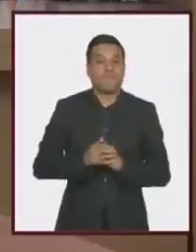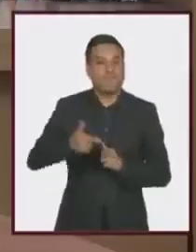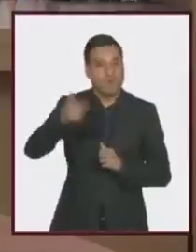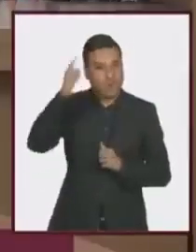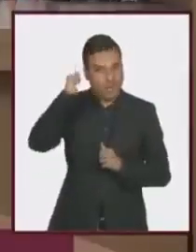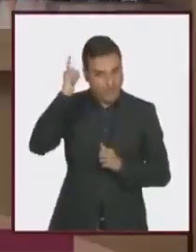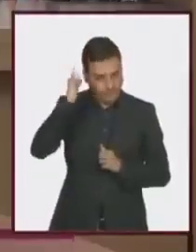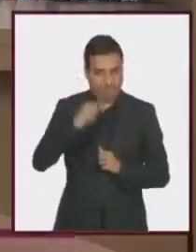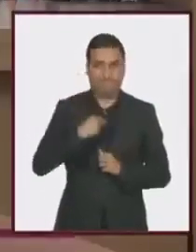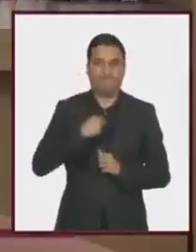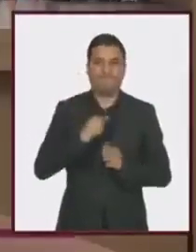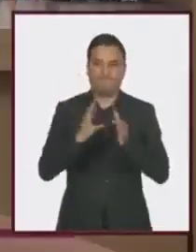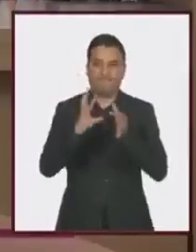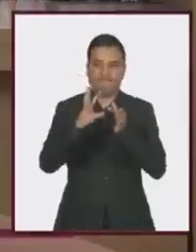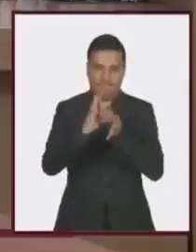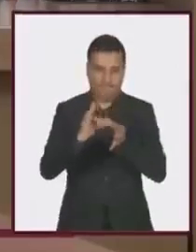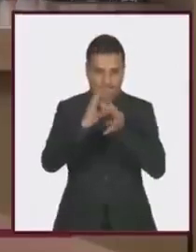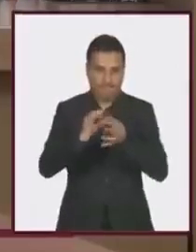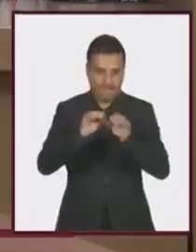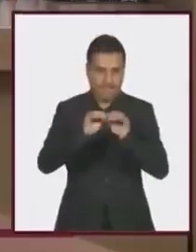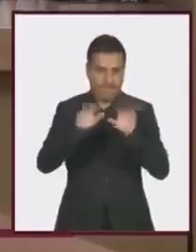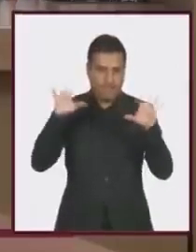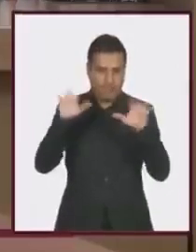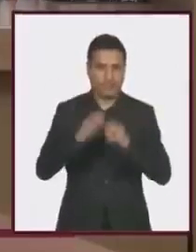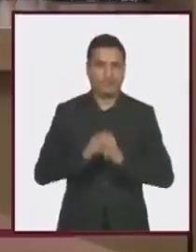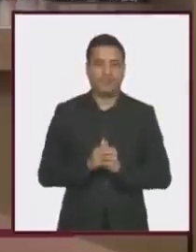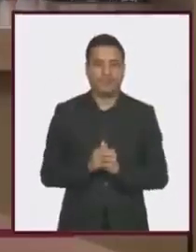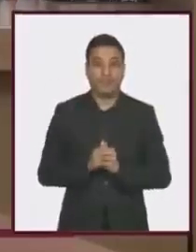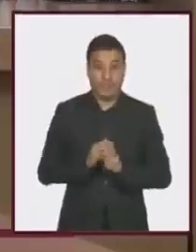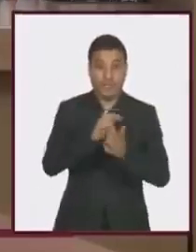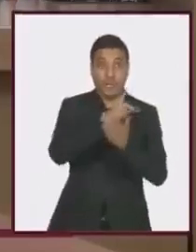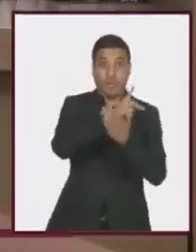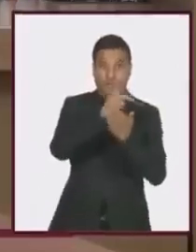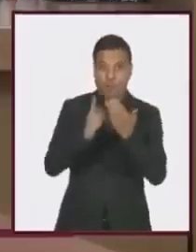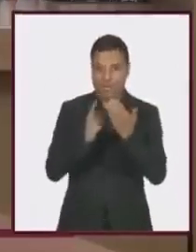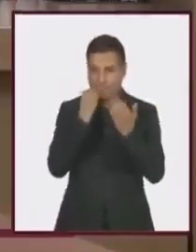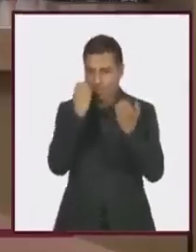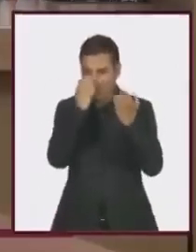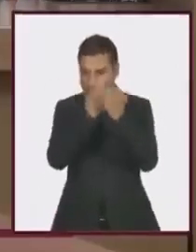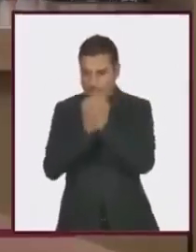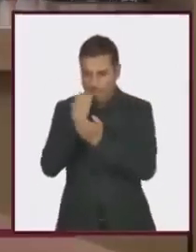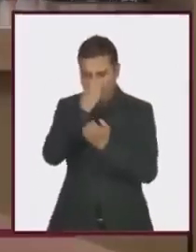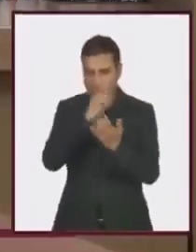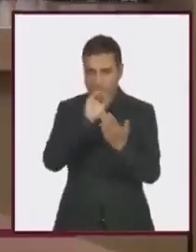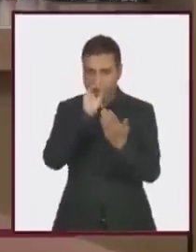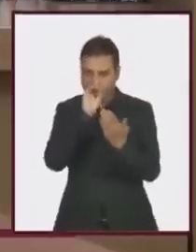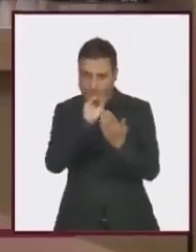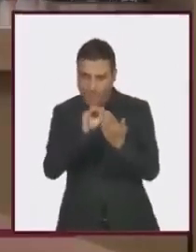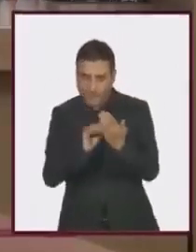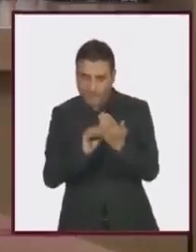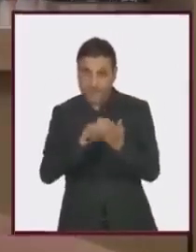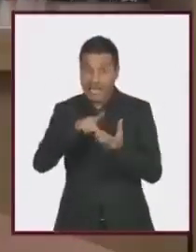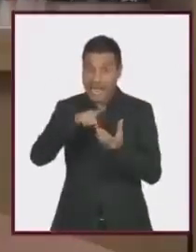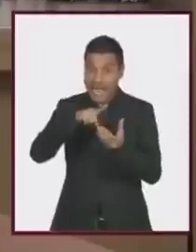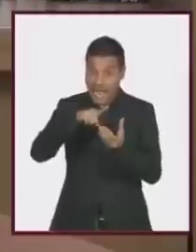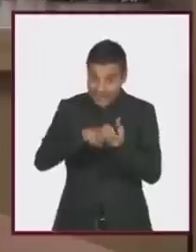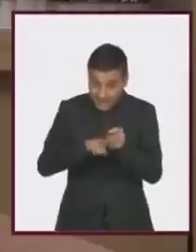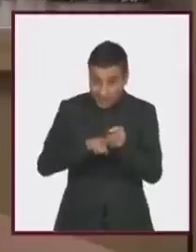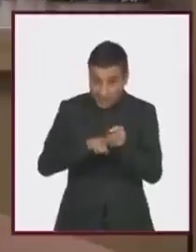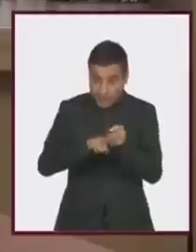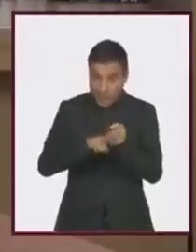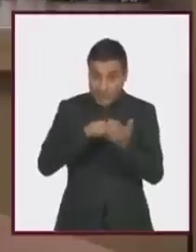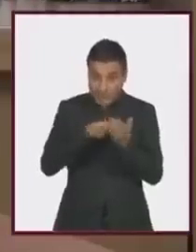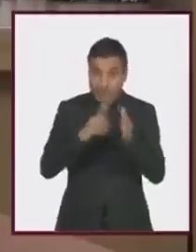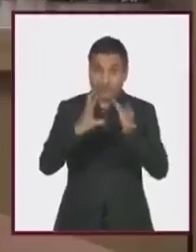clara que el codiseño del programa analítico no incluye la planeación didáctica, que la